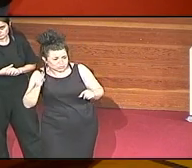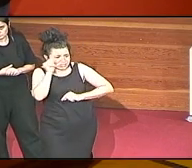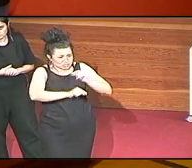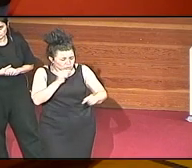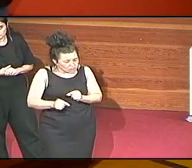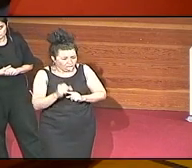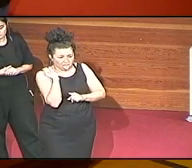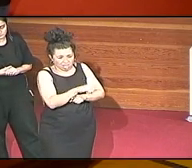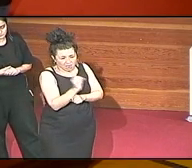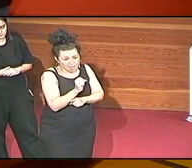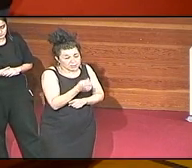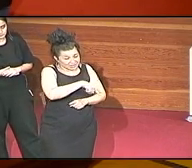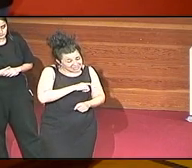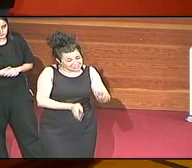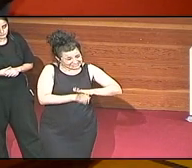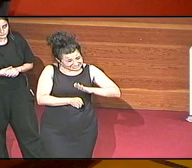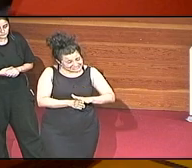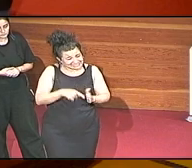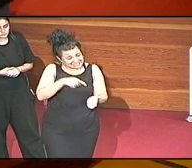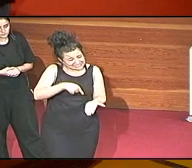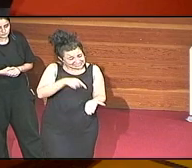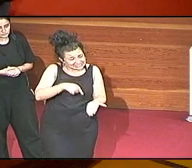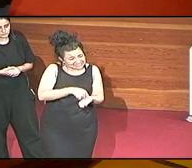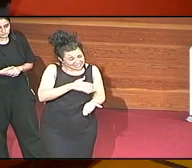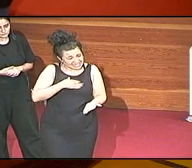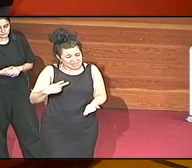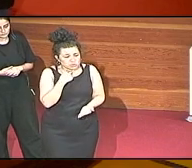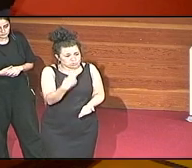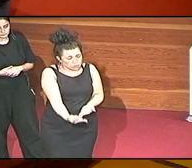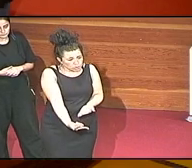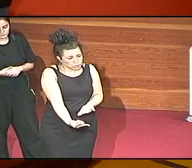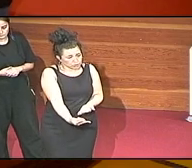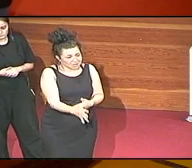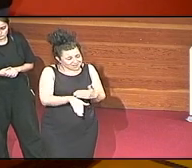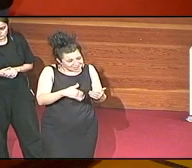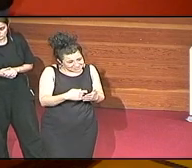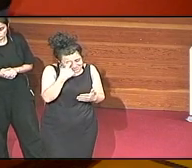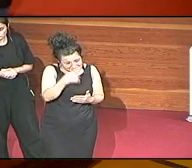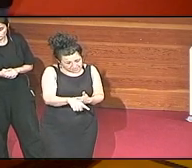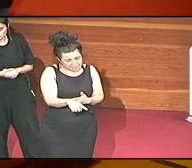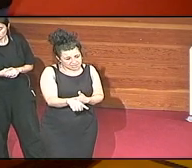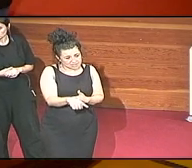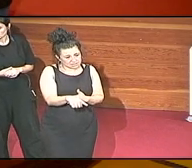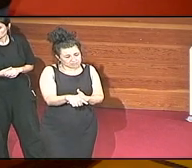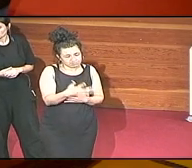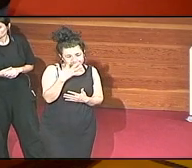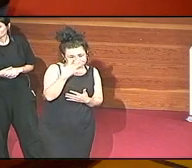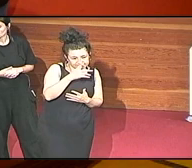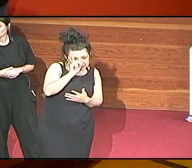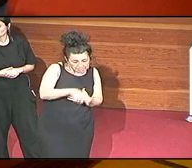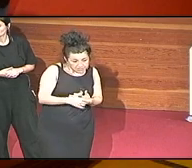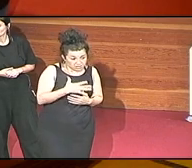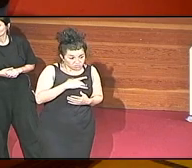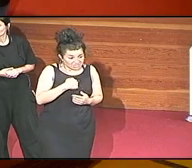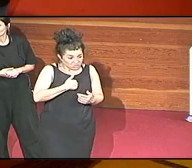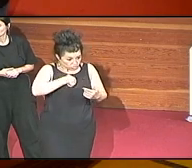y seguían insistiendo que querían tener voz incluso sabían o sospechaban que probablemente ellas